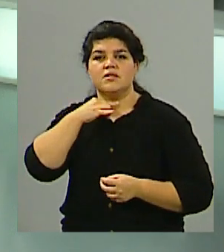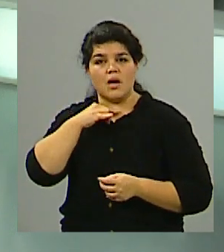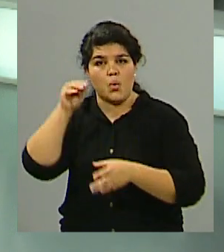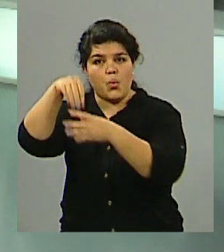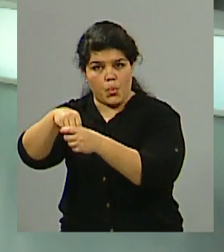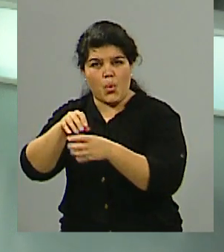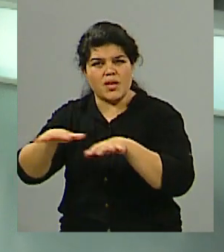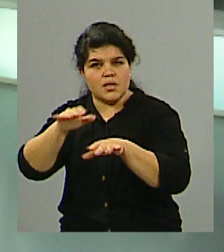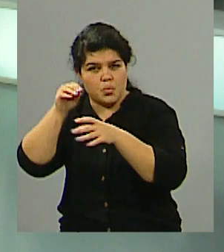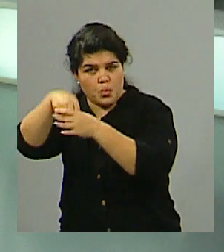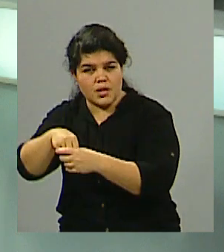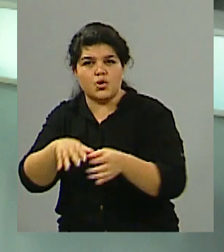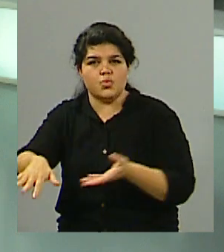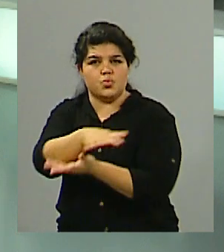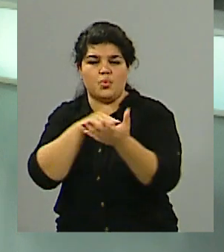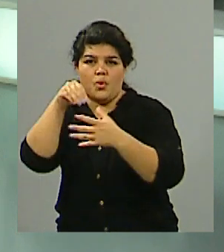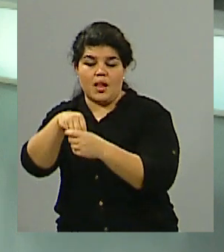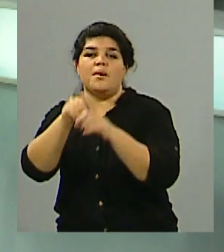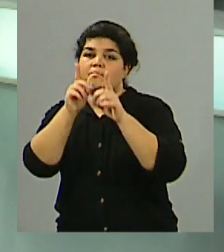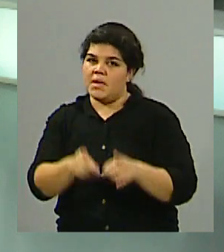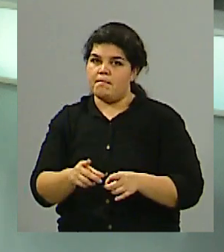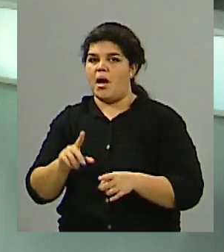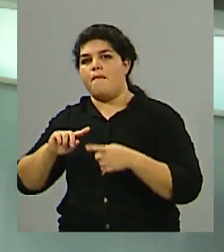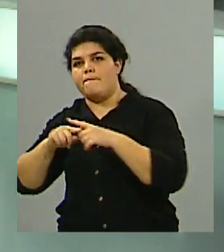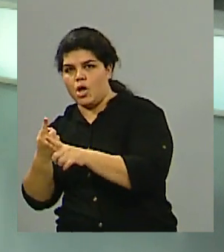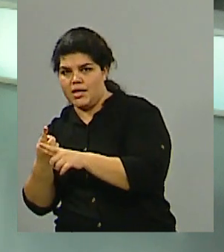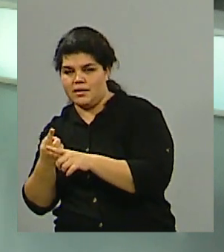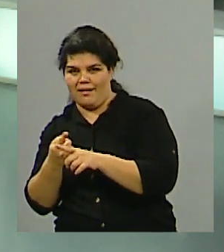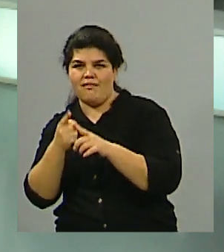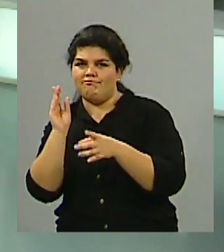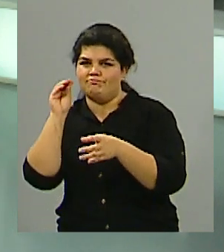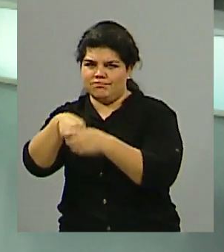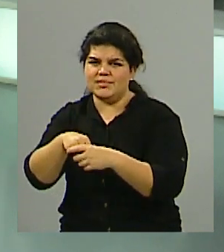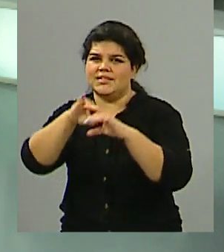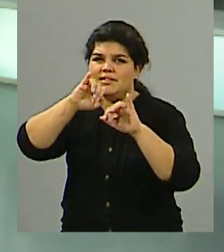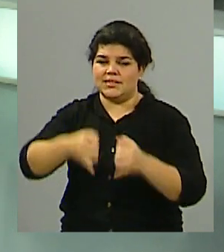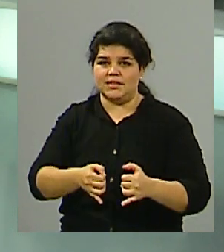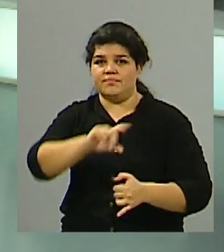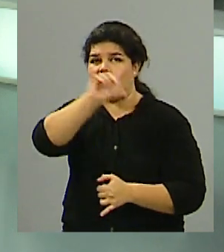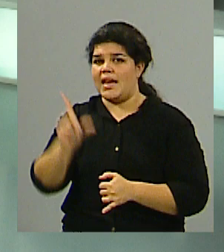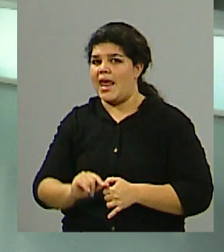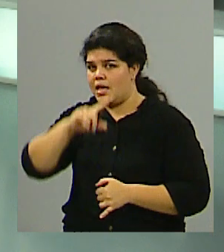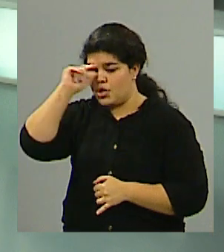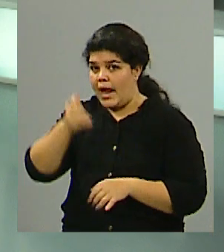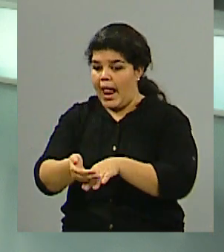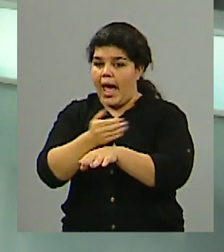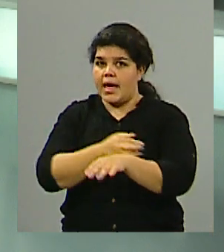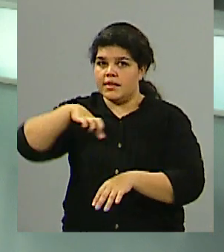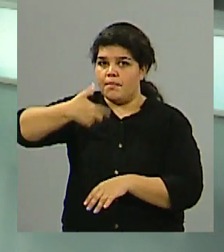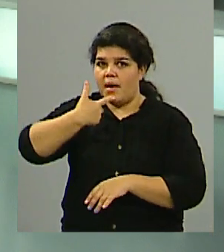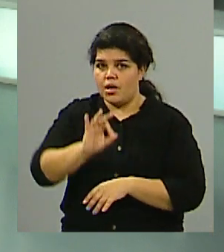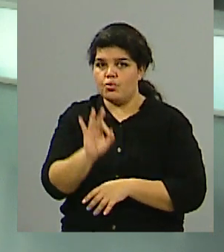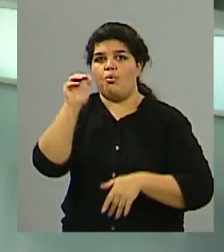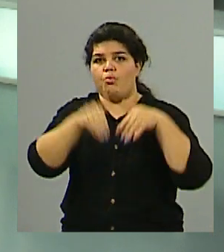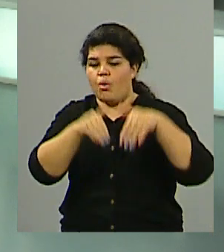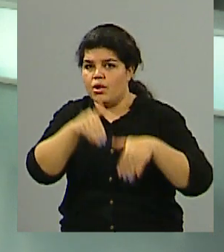duda cómo se ha metido la política en esto, ¿no? Porque hay un contexto nacional muy fuerte previo a las pasos